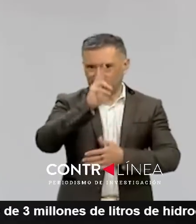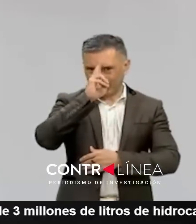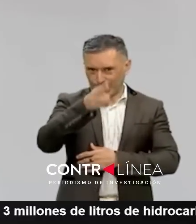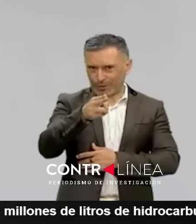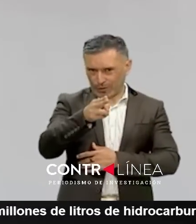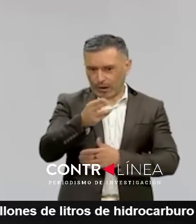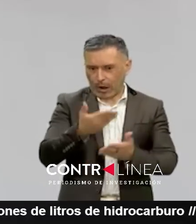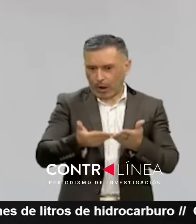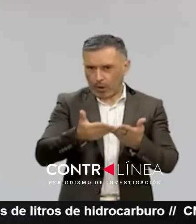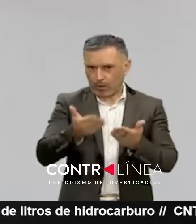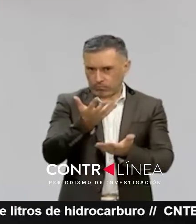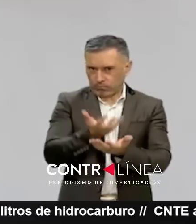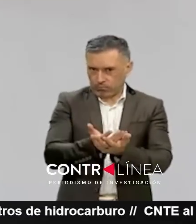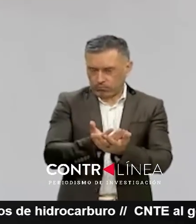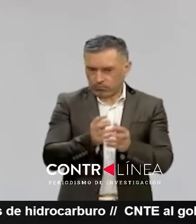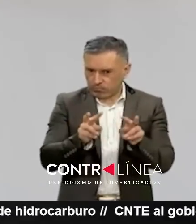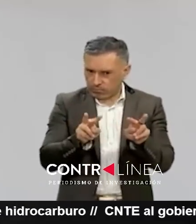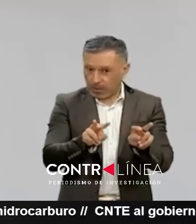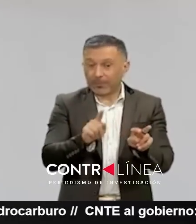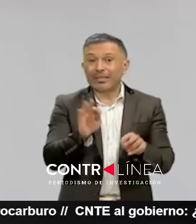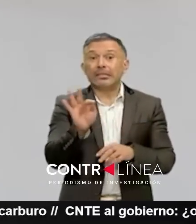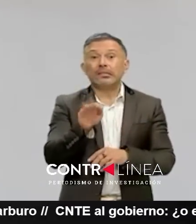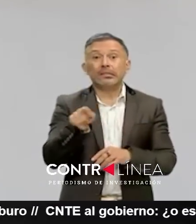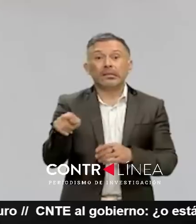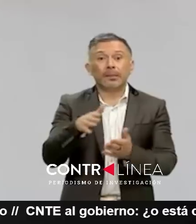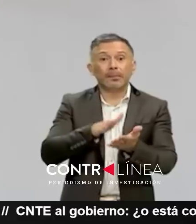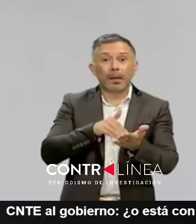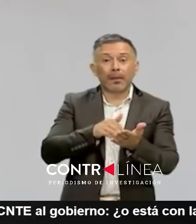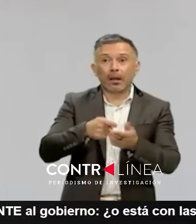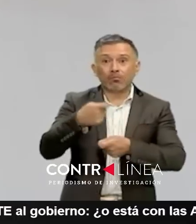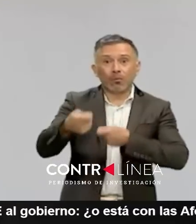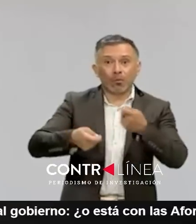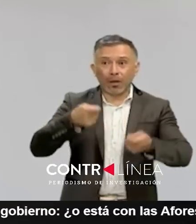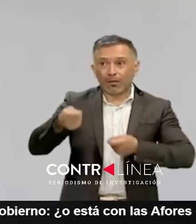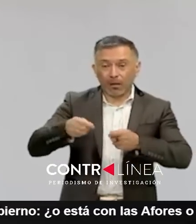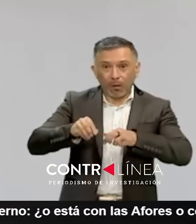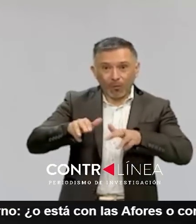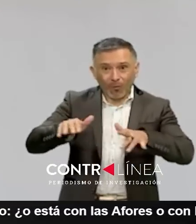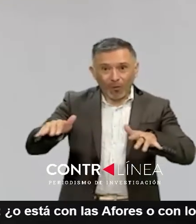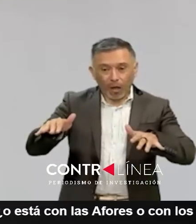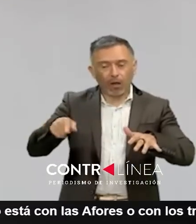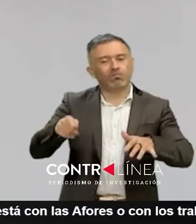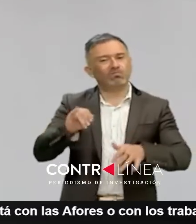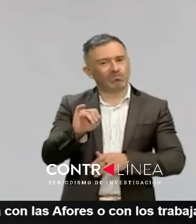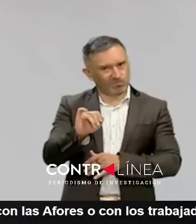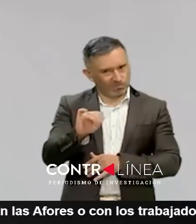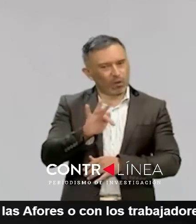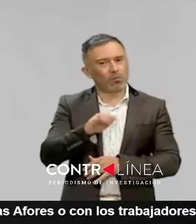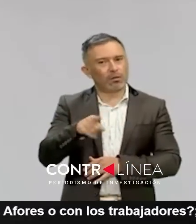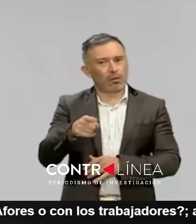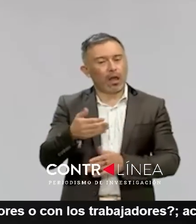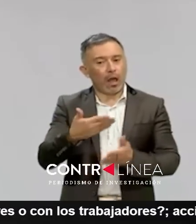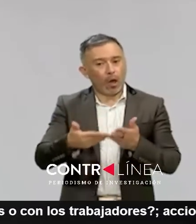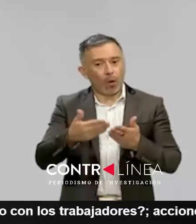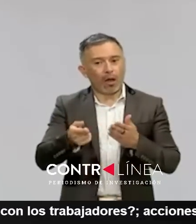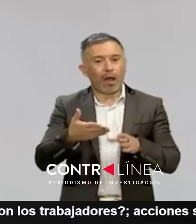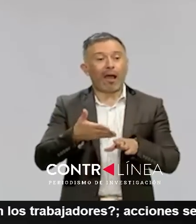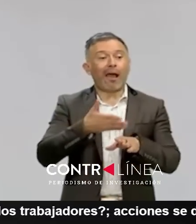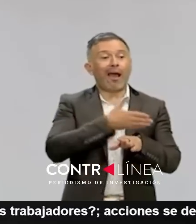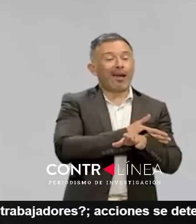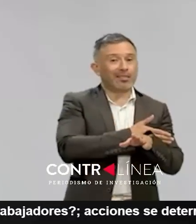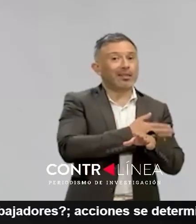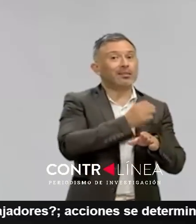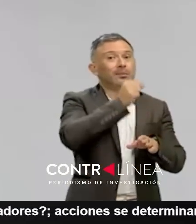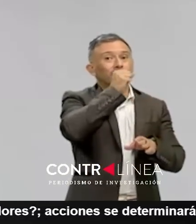en que esto se configura como propaganda de carácter electoral. Es correcta su utilización durante el periodo de campaña, pero